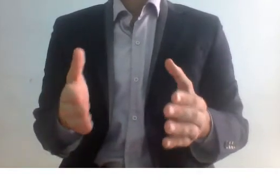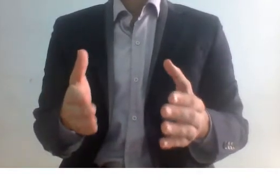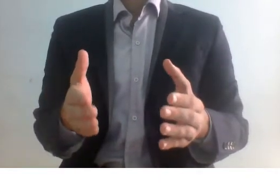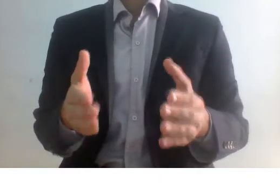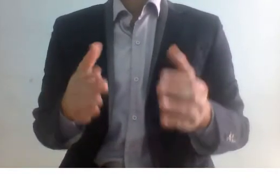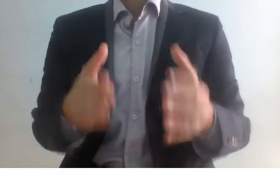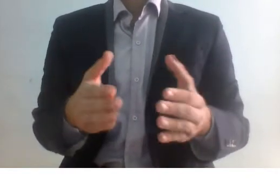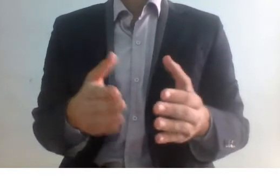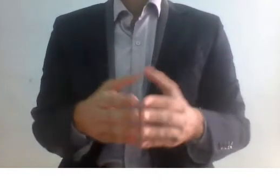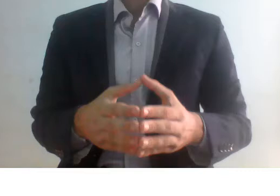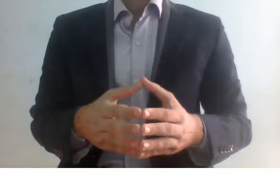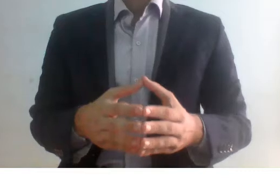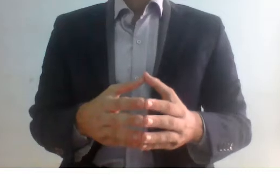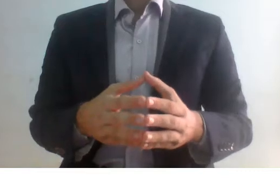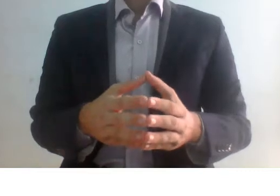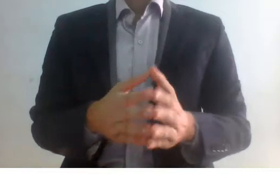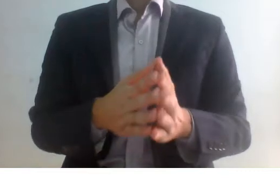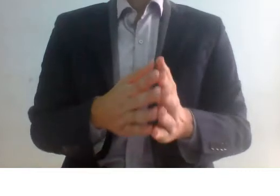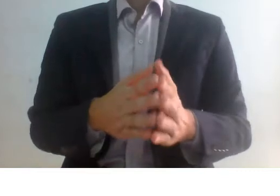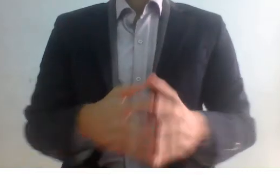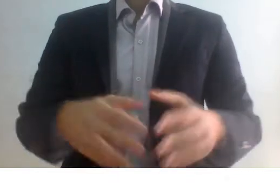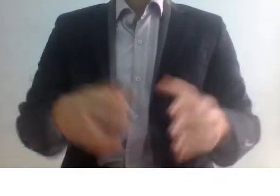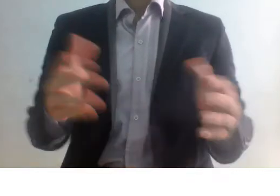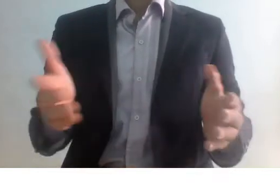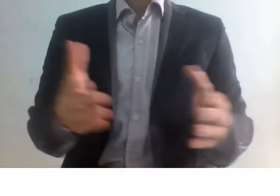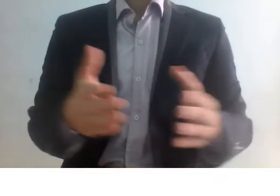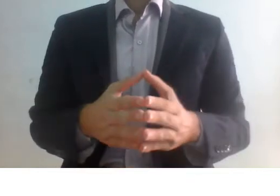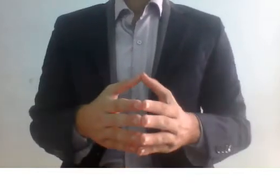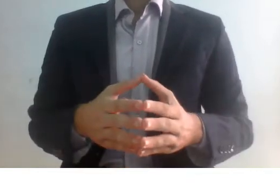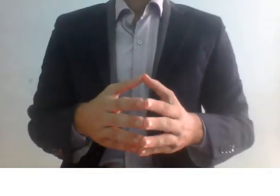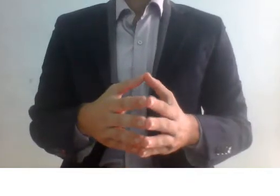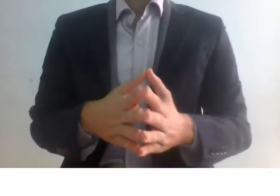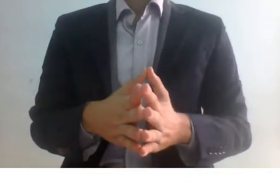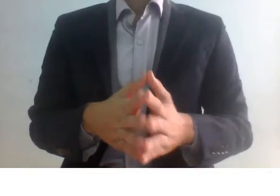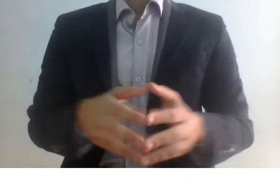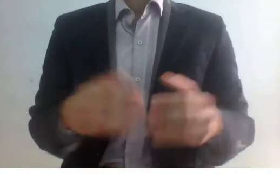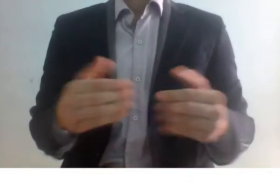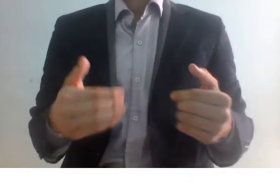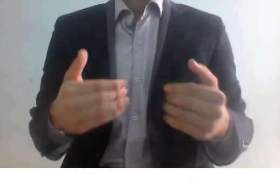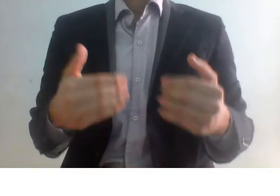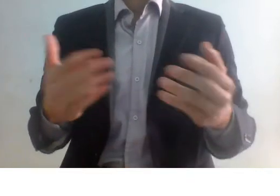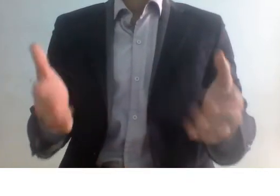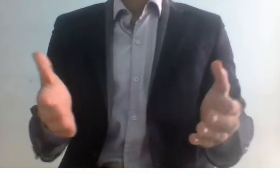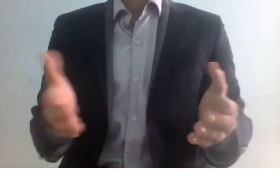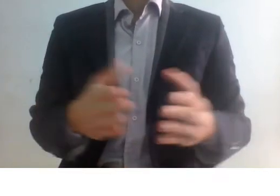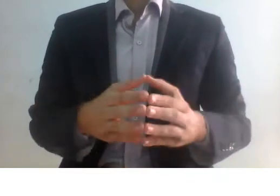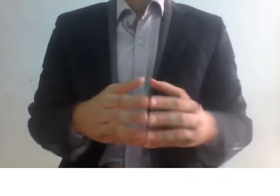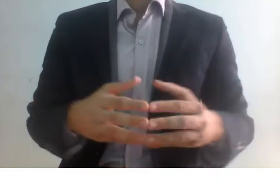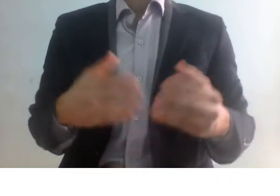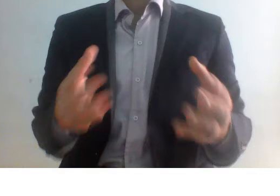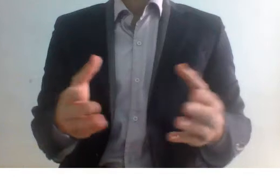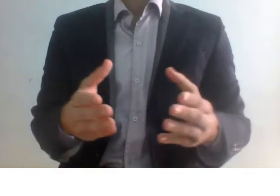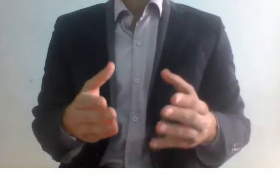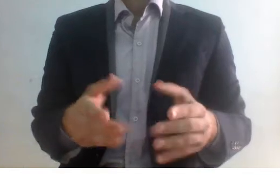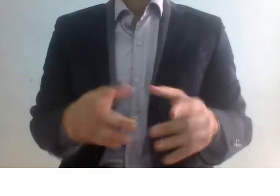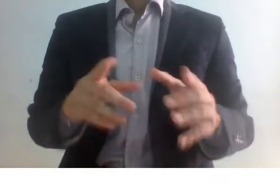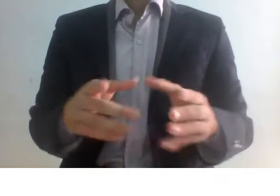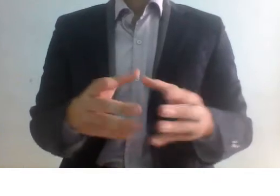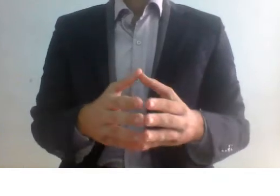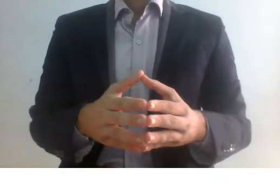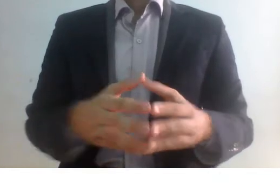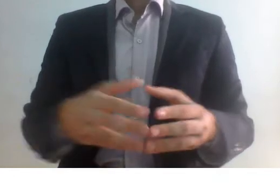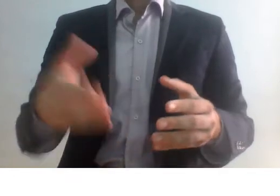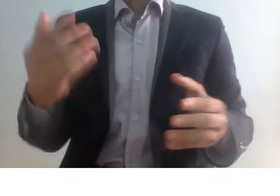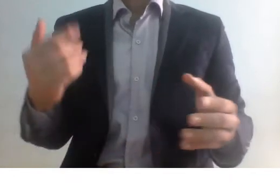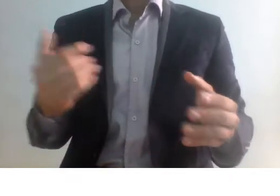cuestión de autoritarismo ni nada por el estilo. El segundo elemento fundamental que se tendría que tocar o que se tiene que tocar es que estos